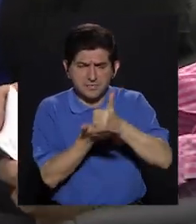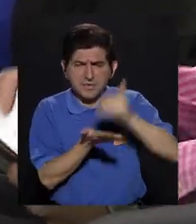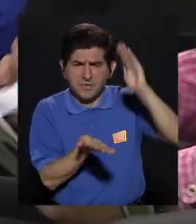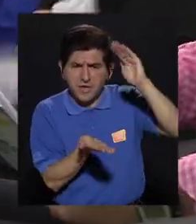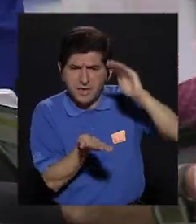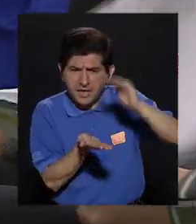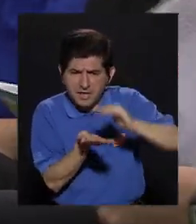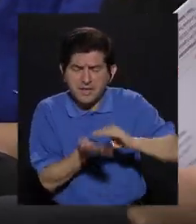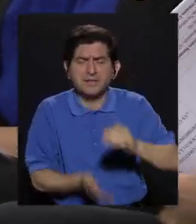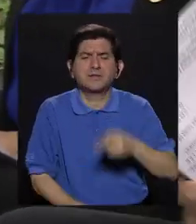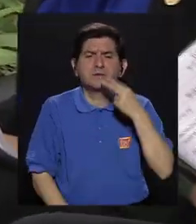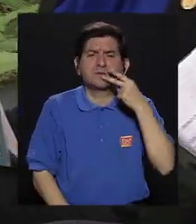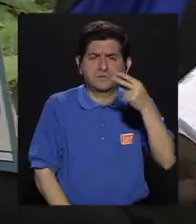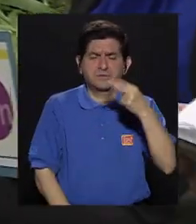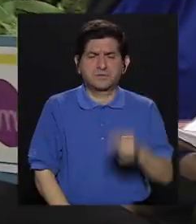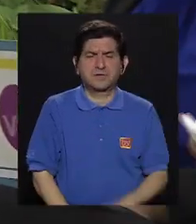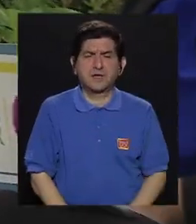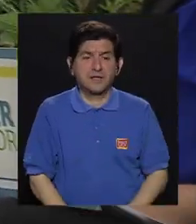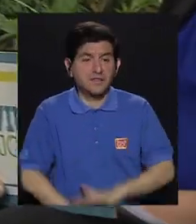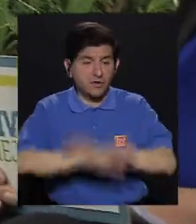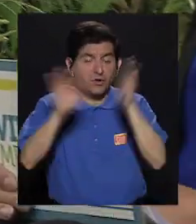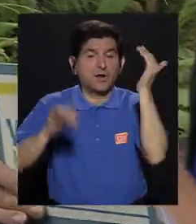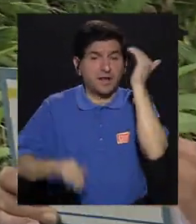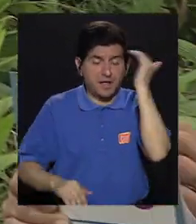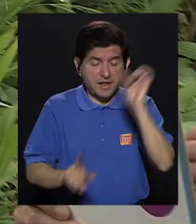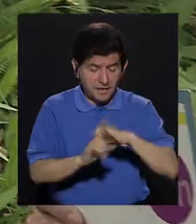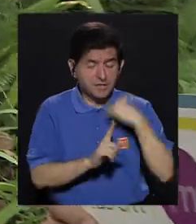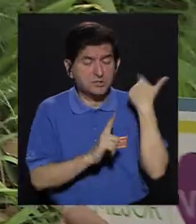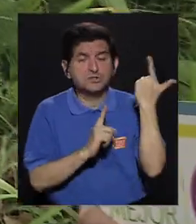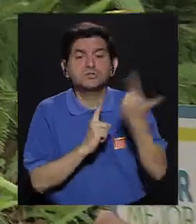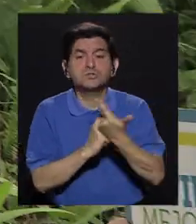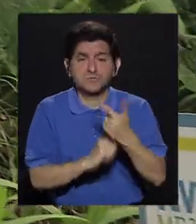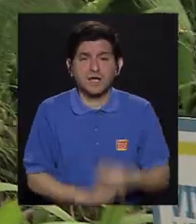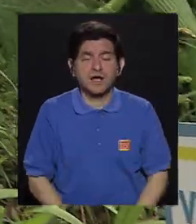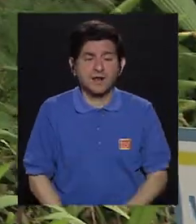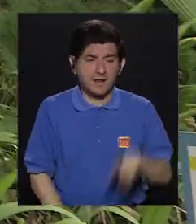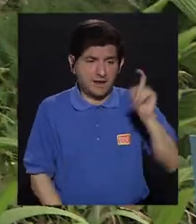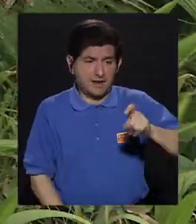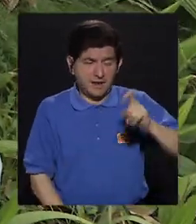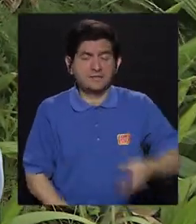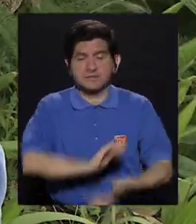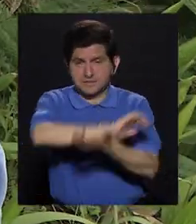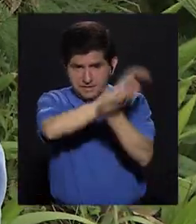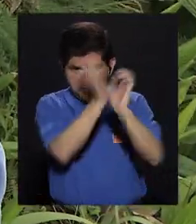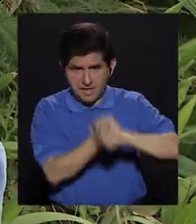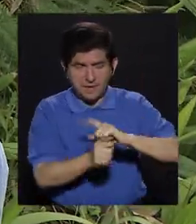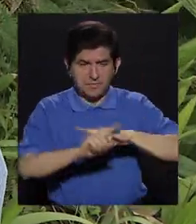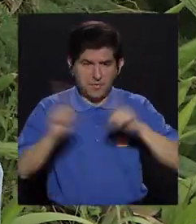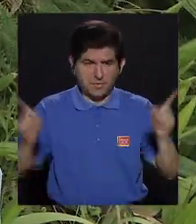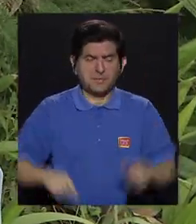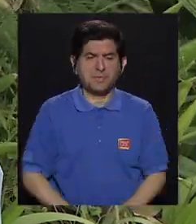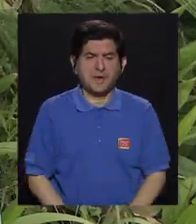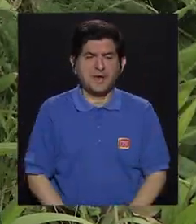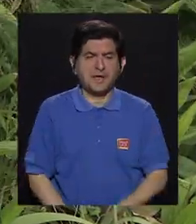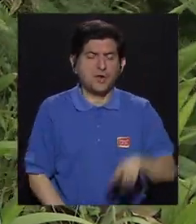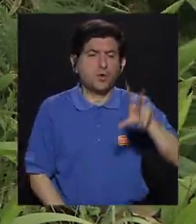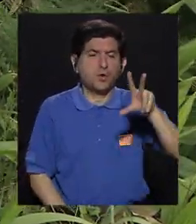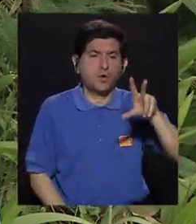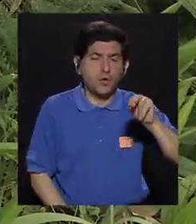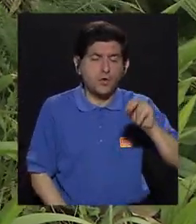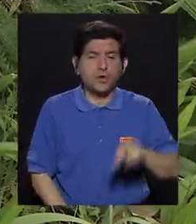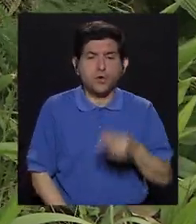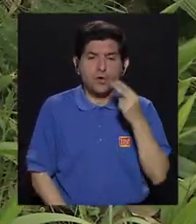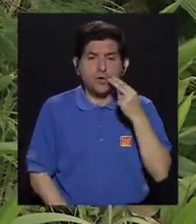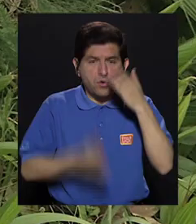fumado. Y por tanto, hay una clara conciencia social de que se tiene que cambiar. Pero creo que acá los no fumadores